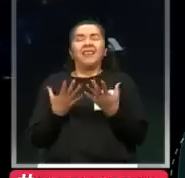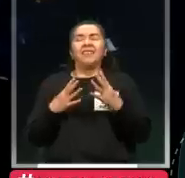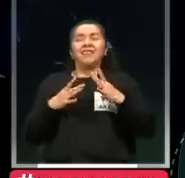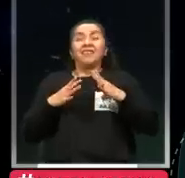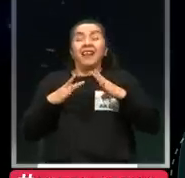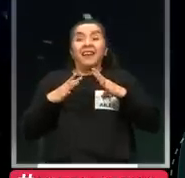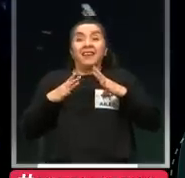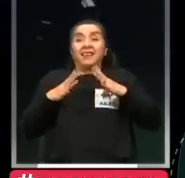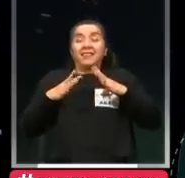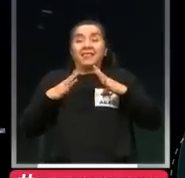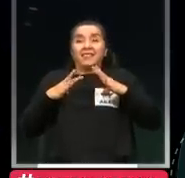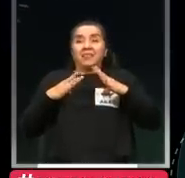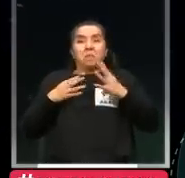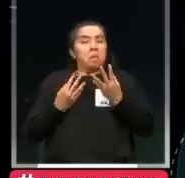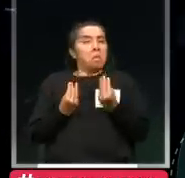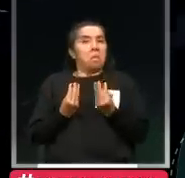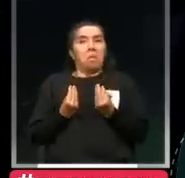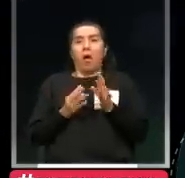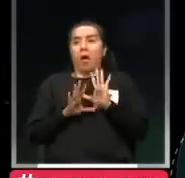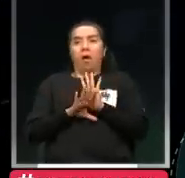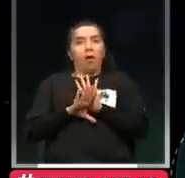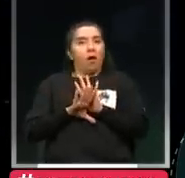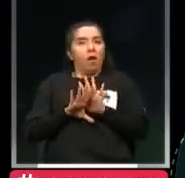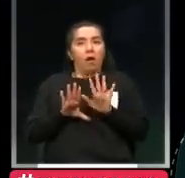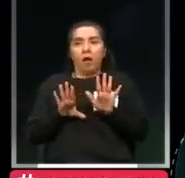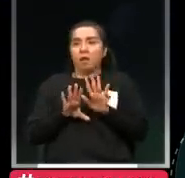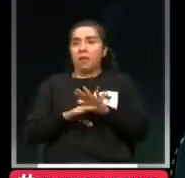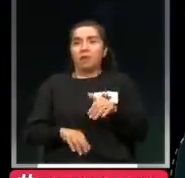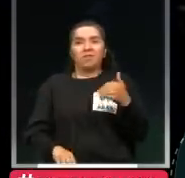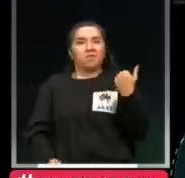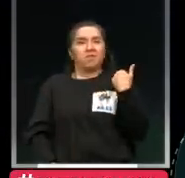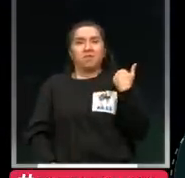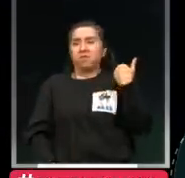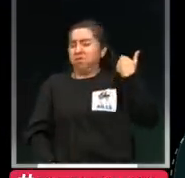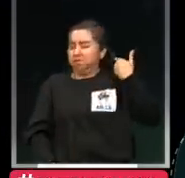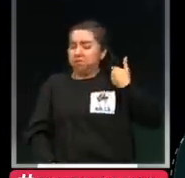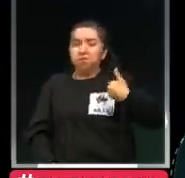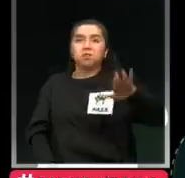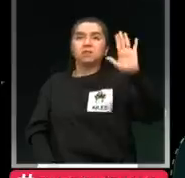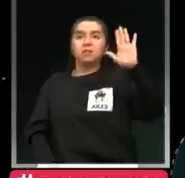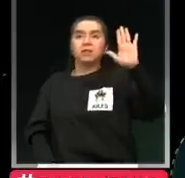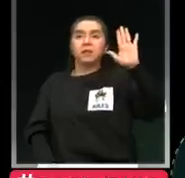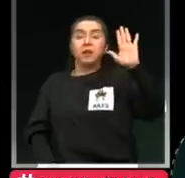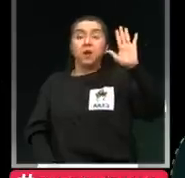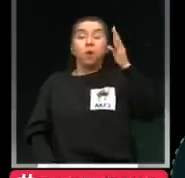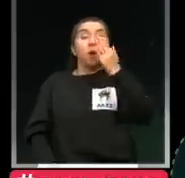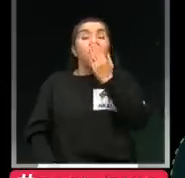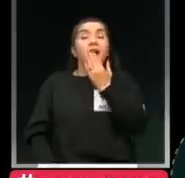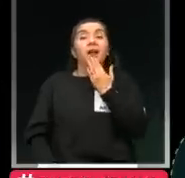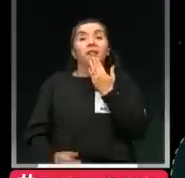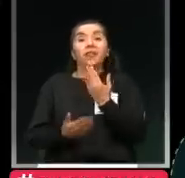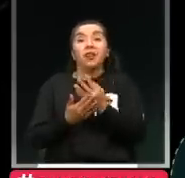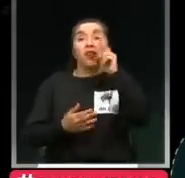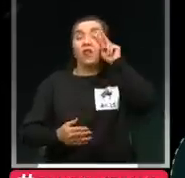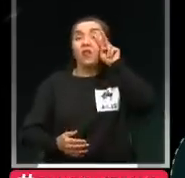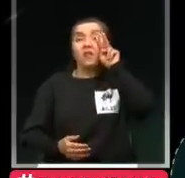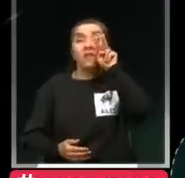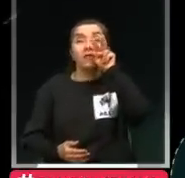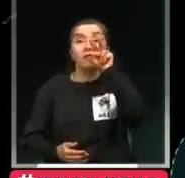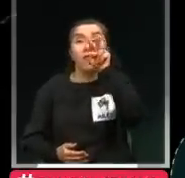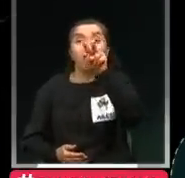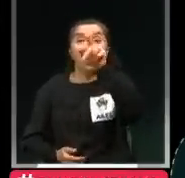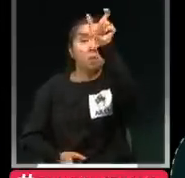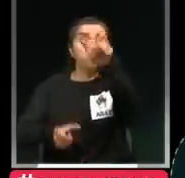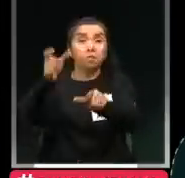Soy tan feliz que nada temo, nada importa. Cuando lo veo, yo